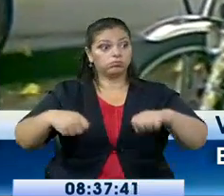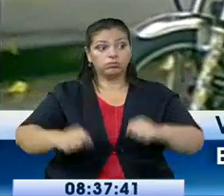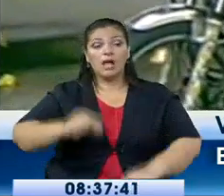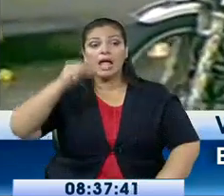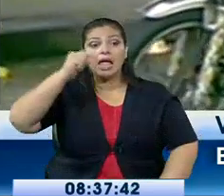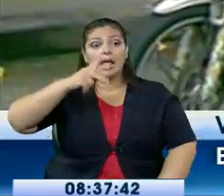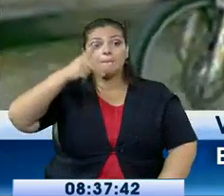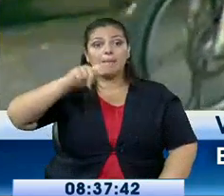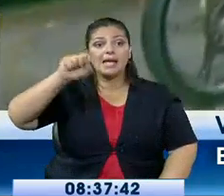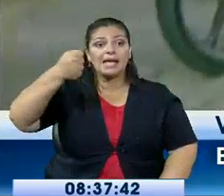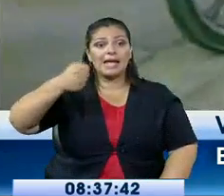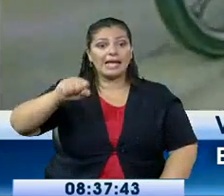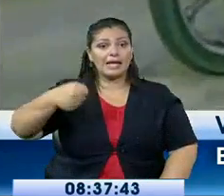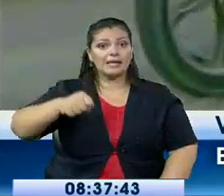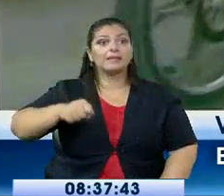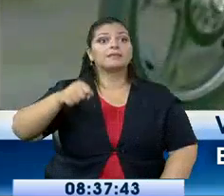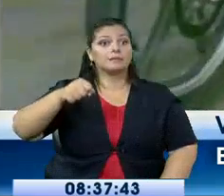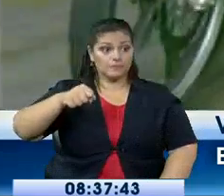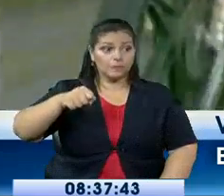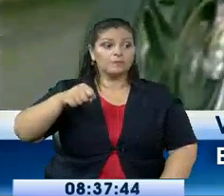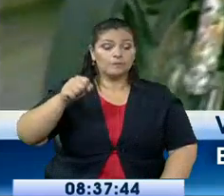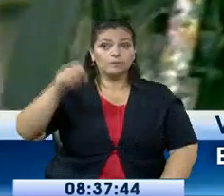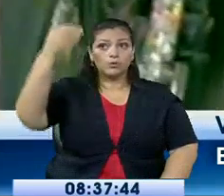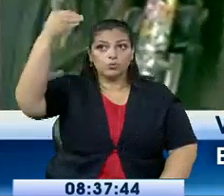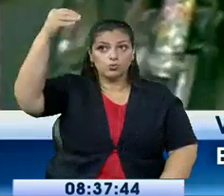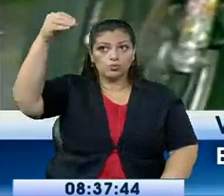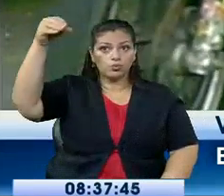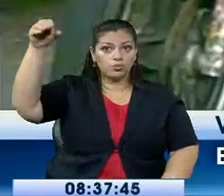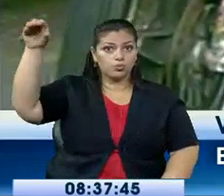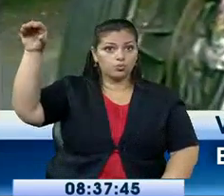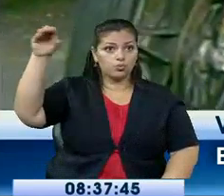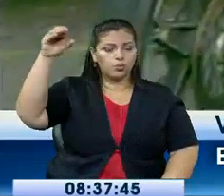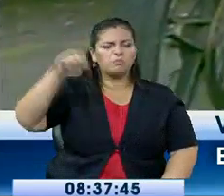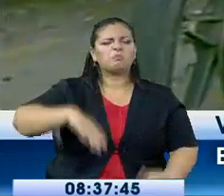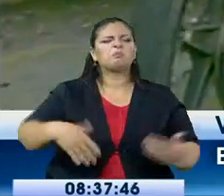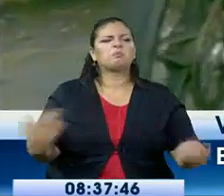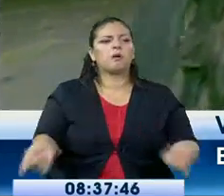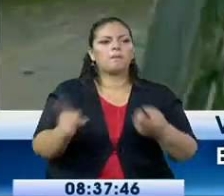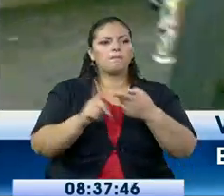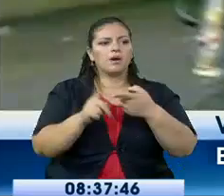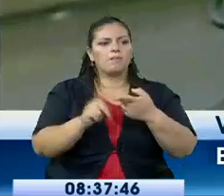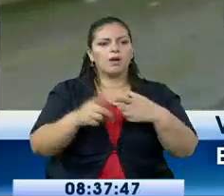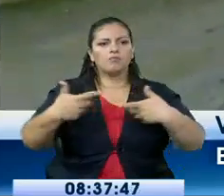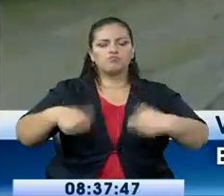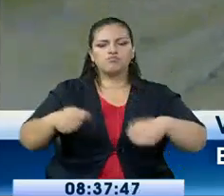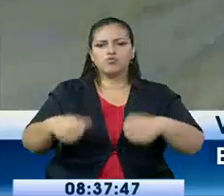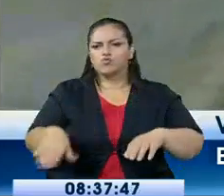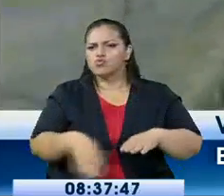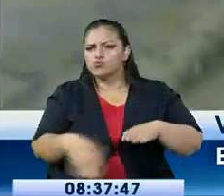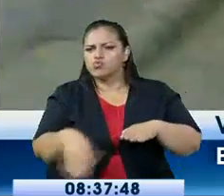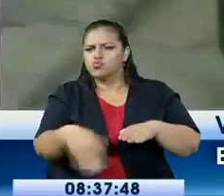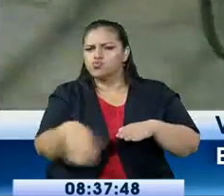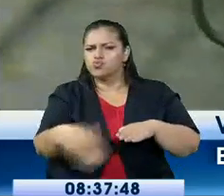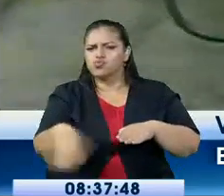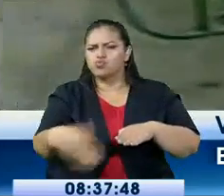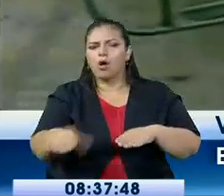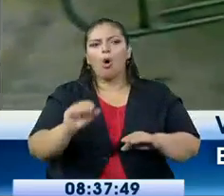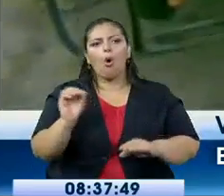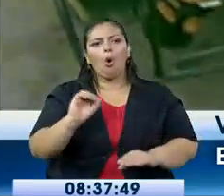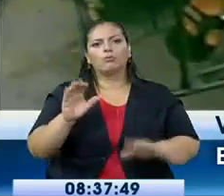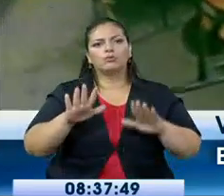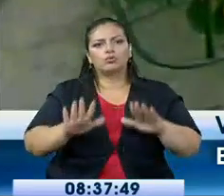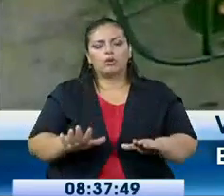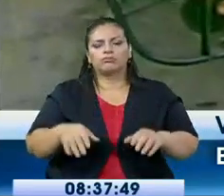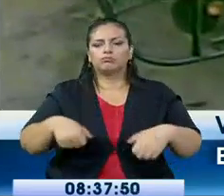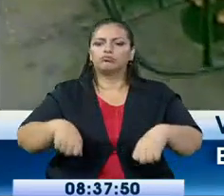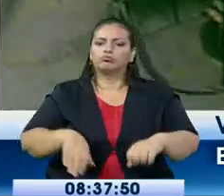porque todas las 13 motos tendrán GPS para verificar dos cosas. La una, la velocidad, y la otra, el